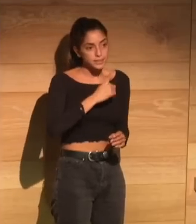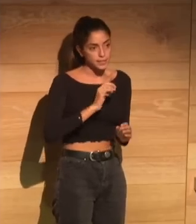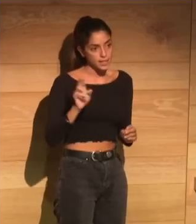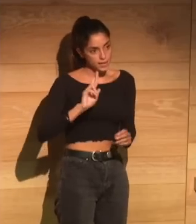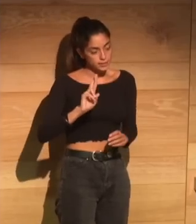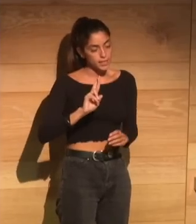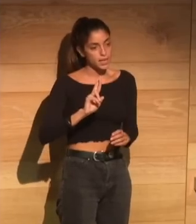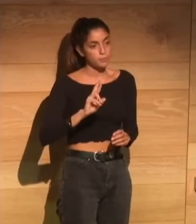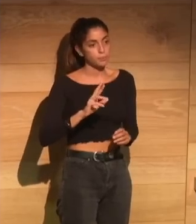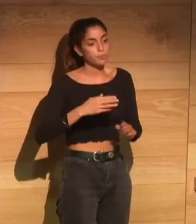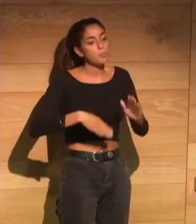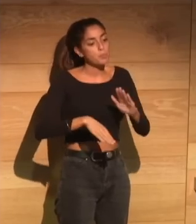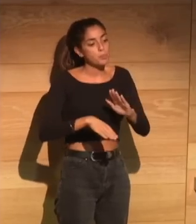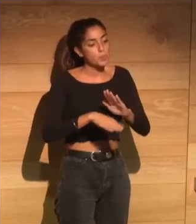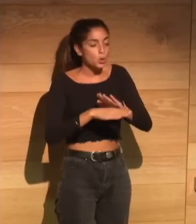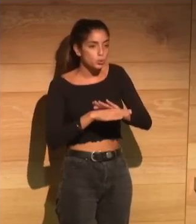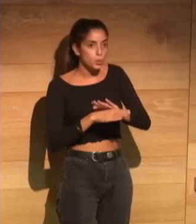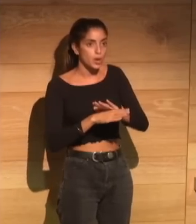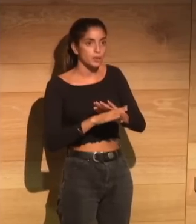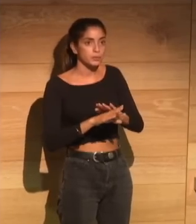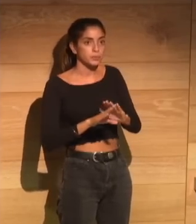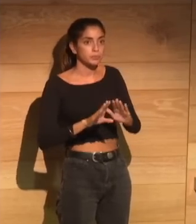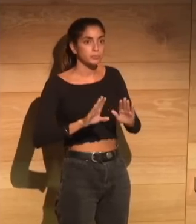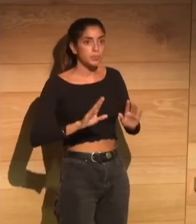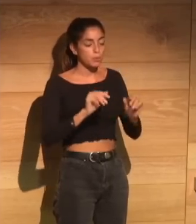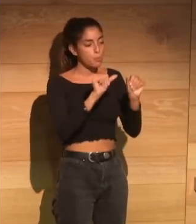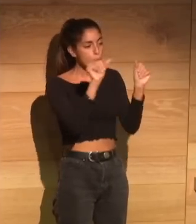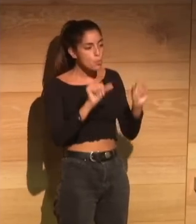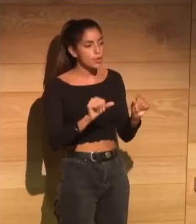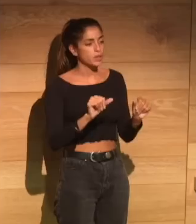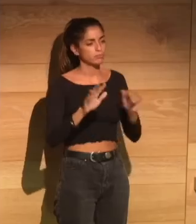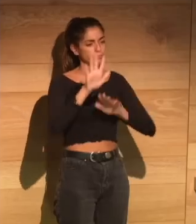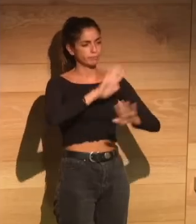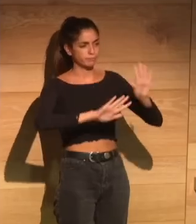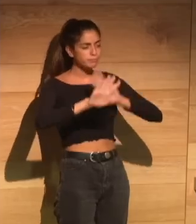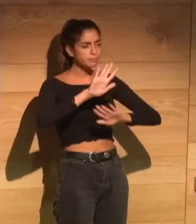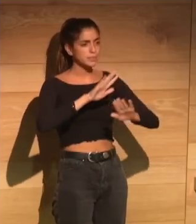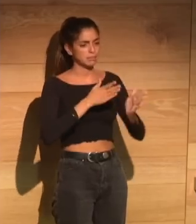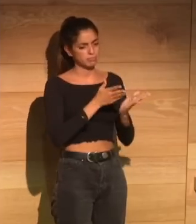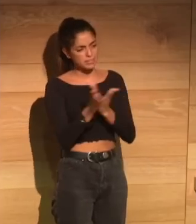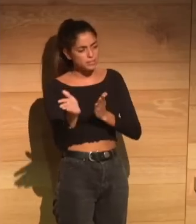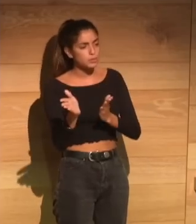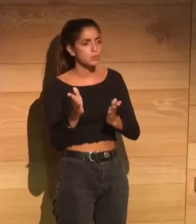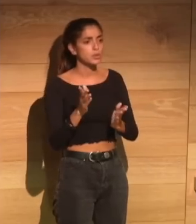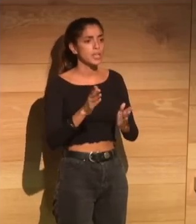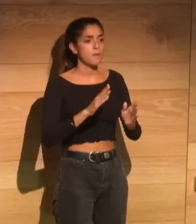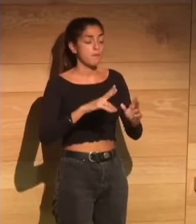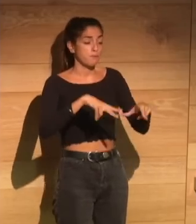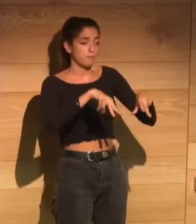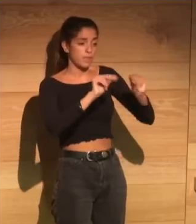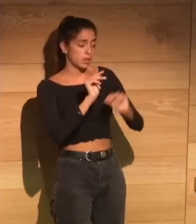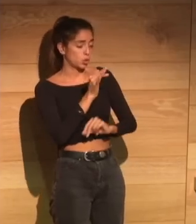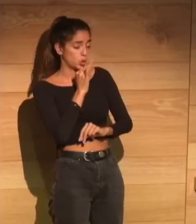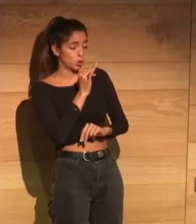siendo... El modo en que vemos sigue siendo absolutamente confuso y absolutamente esquivo y no se ha acabado de determinar de todo cuál es